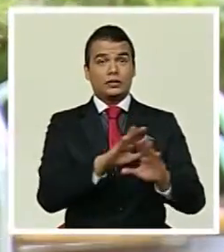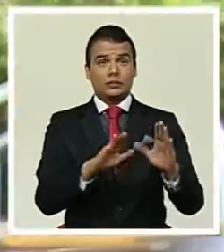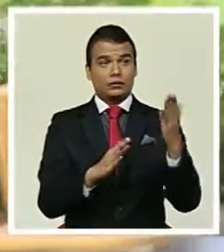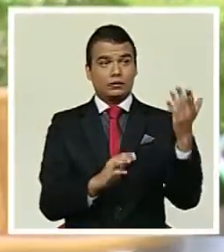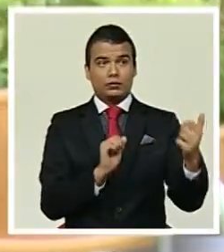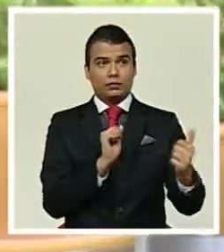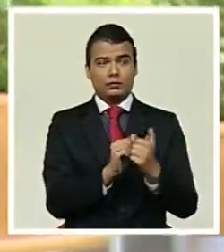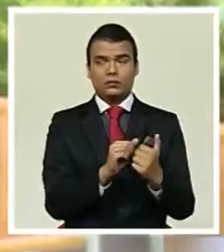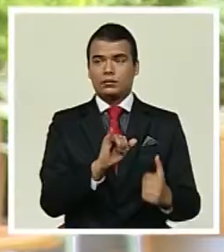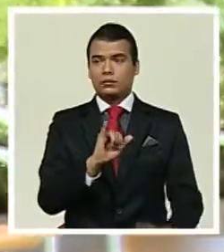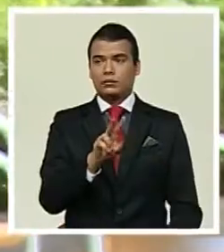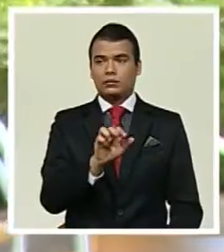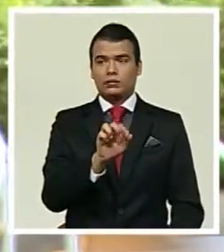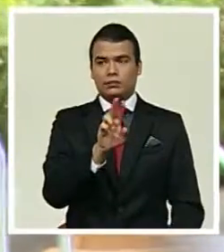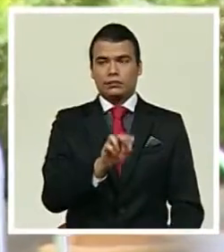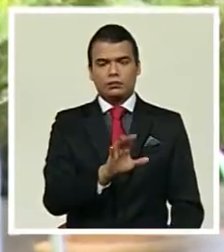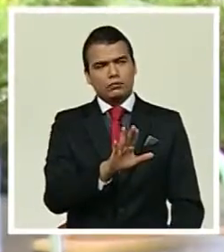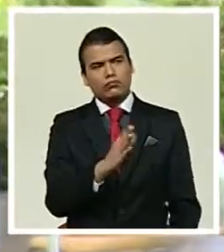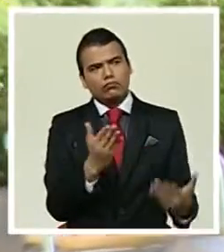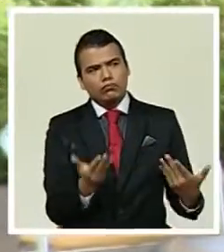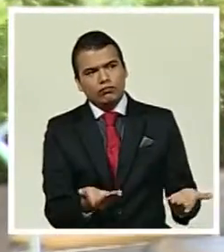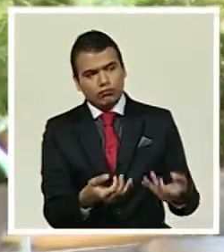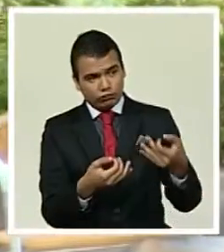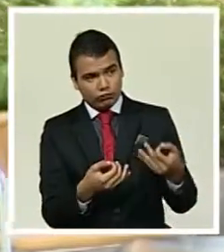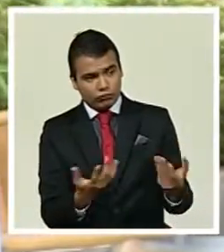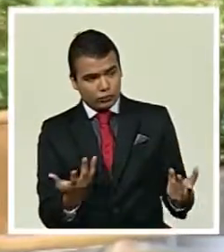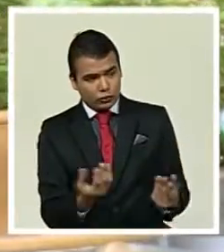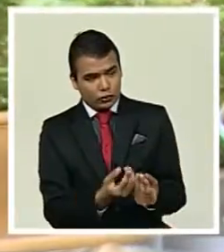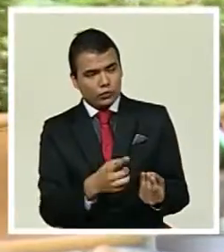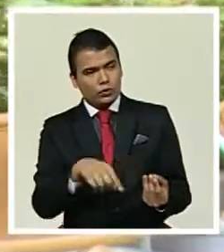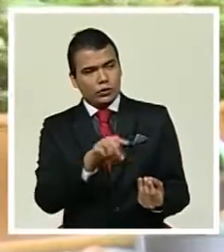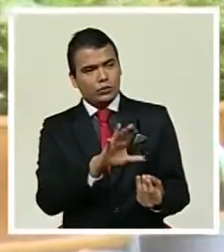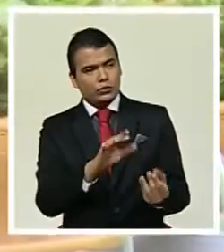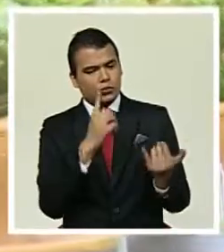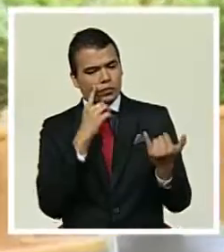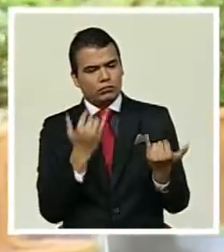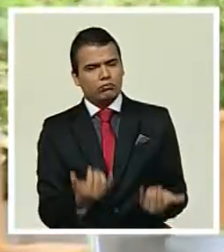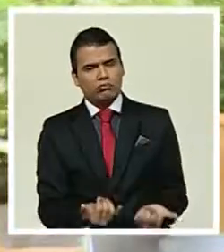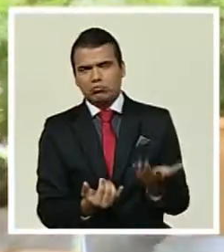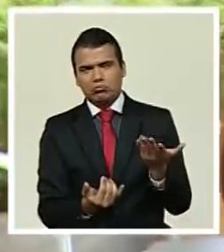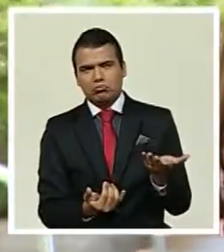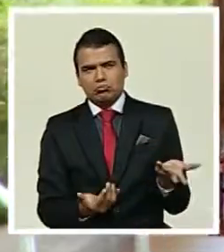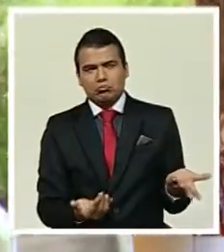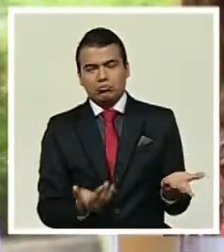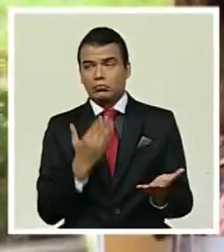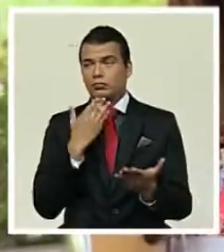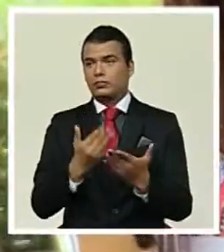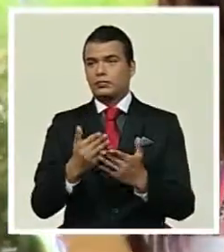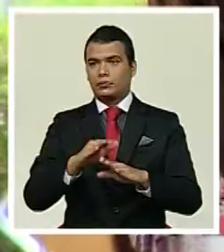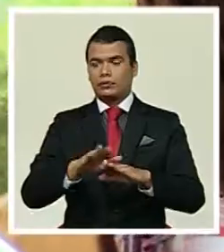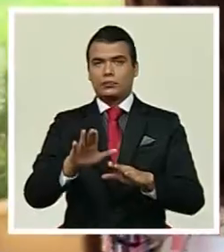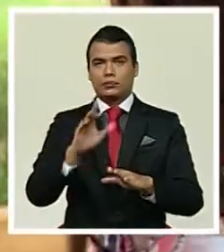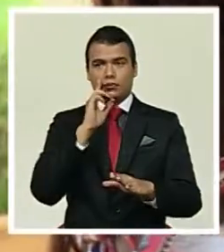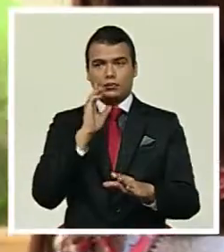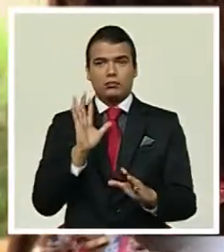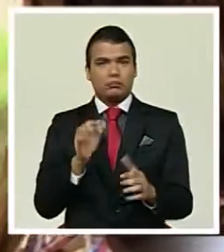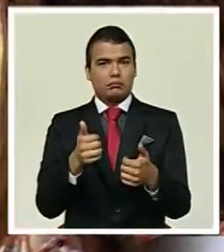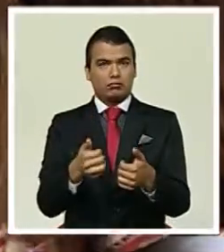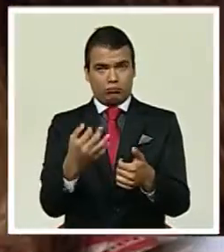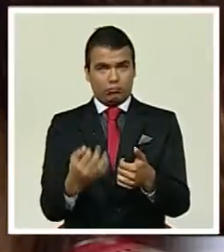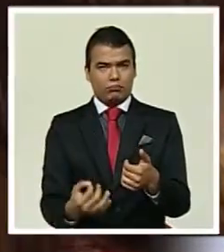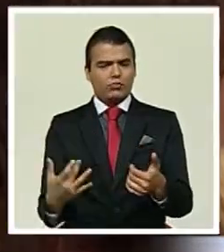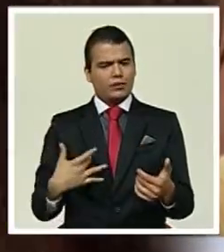lado, Iván Rivas. ¿Cómo se encuentra el equipo felino para el encuentro de hoy? Sí, buenas tardes. Bien, nos